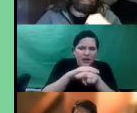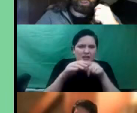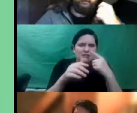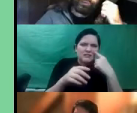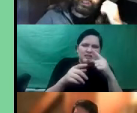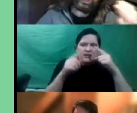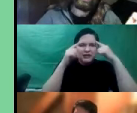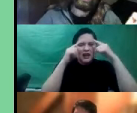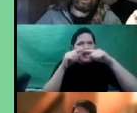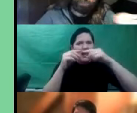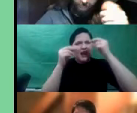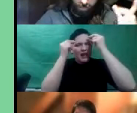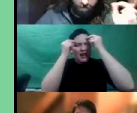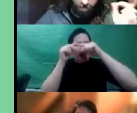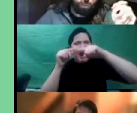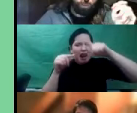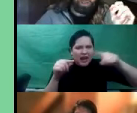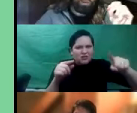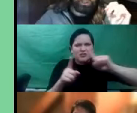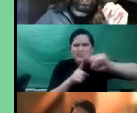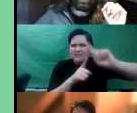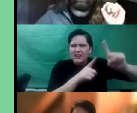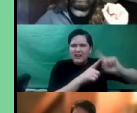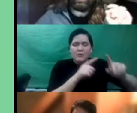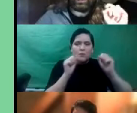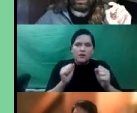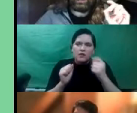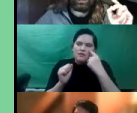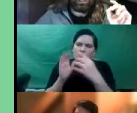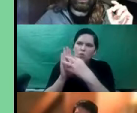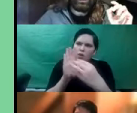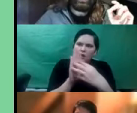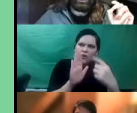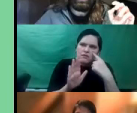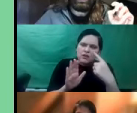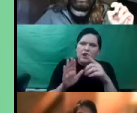explicarse porque justamente estas regiones en nuestro modelo presentan una fuerte dependencia.